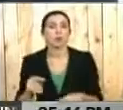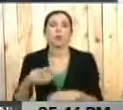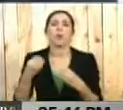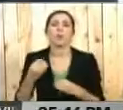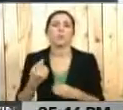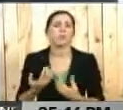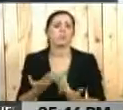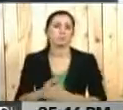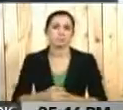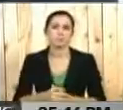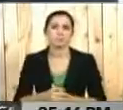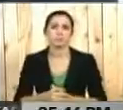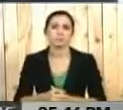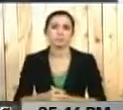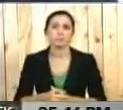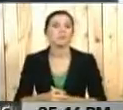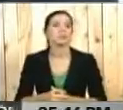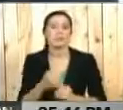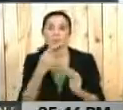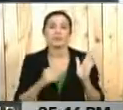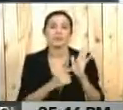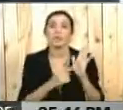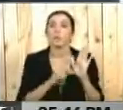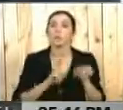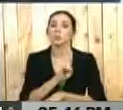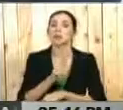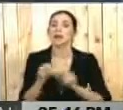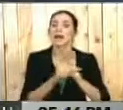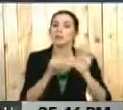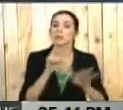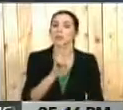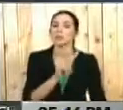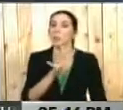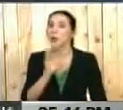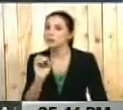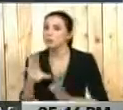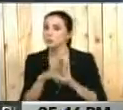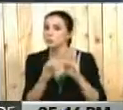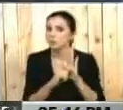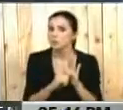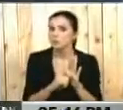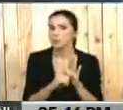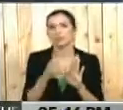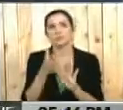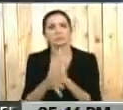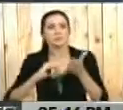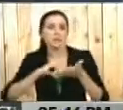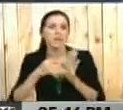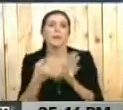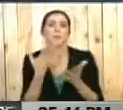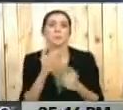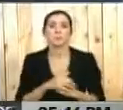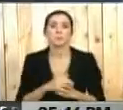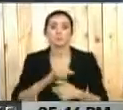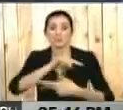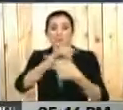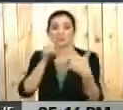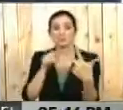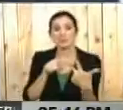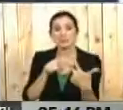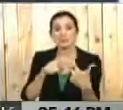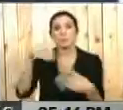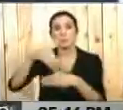aplique el artículo 240 de la Constitución. Esto es, que se produzcan tres votos de